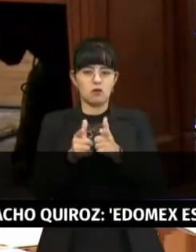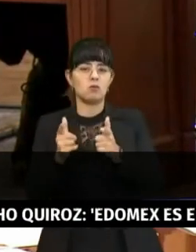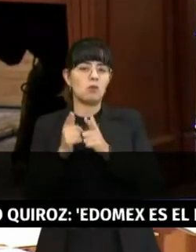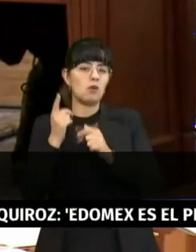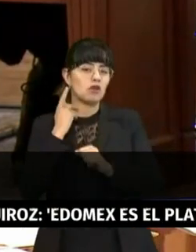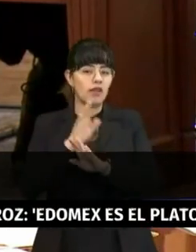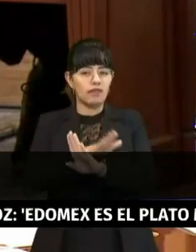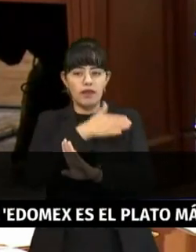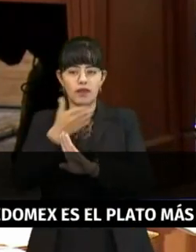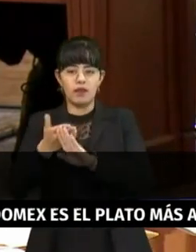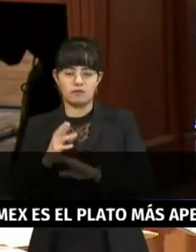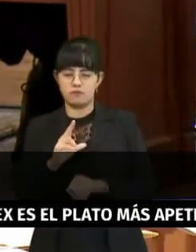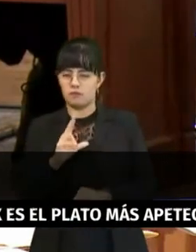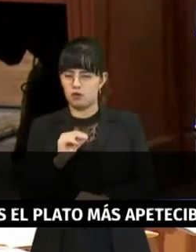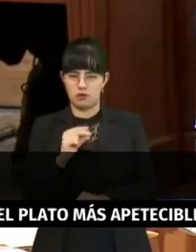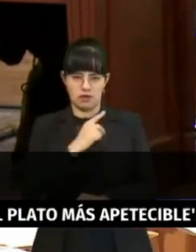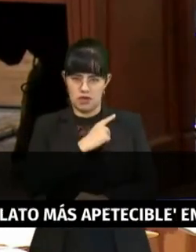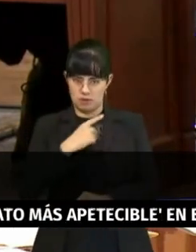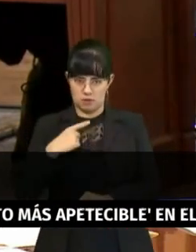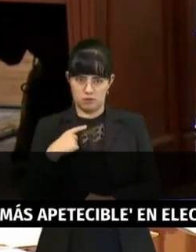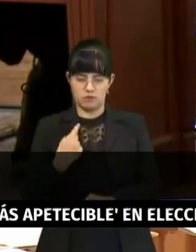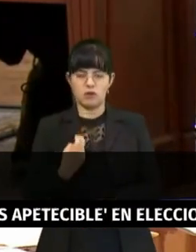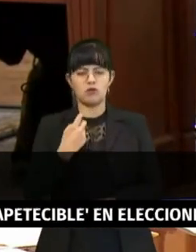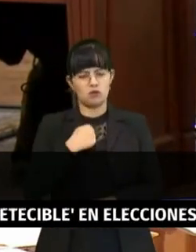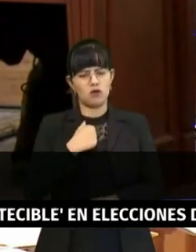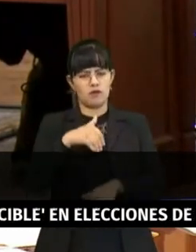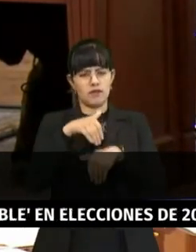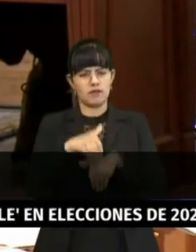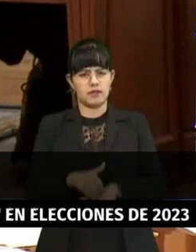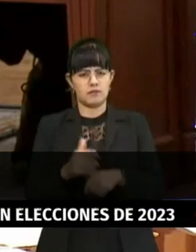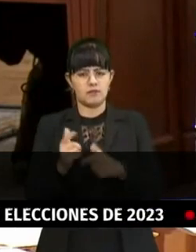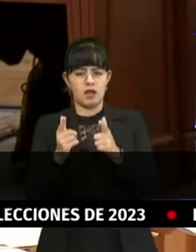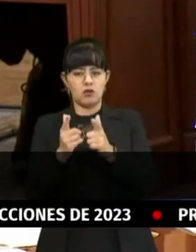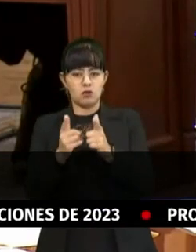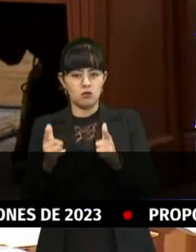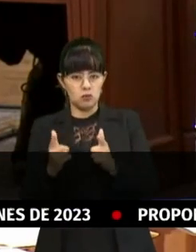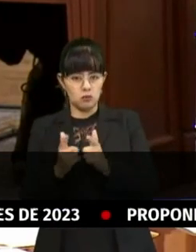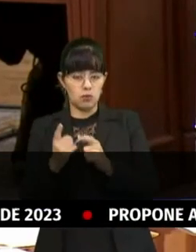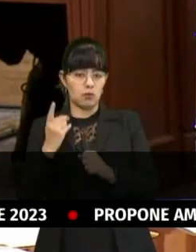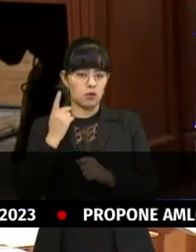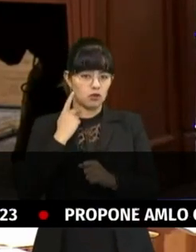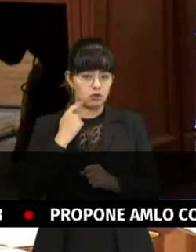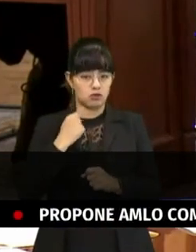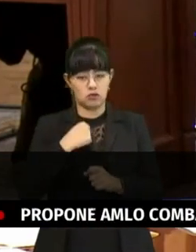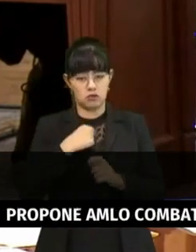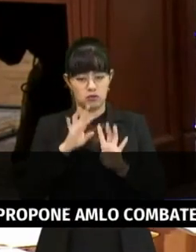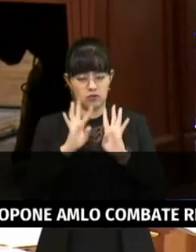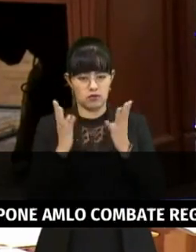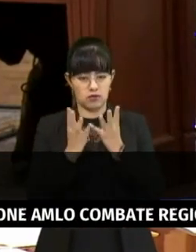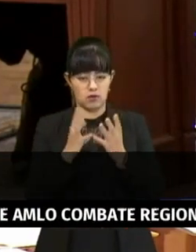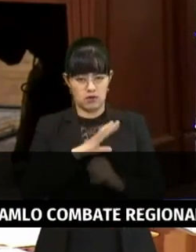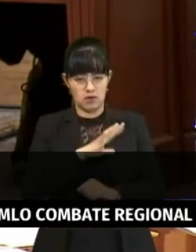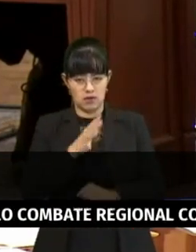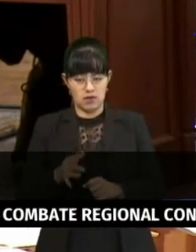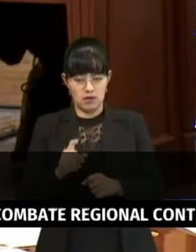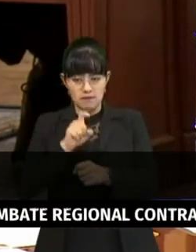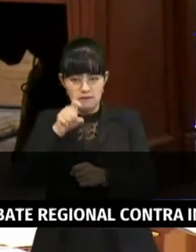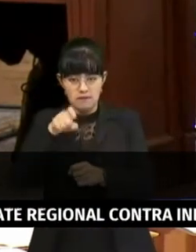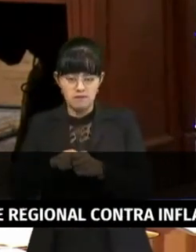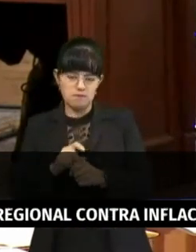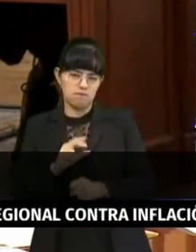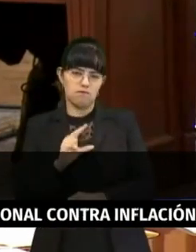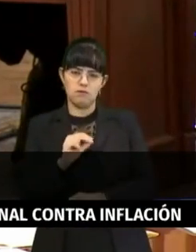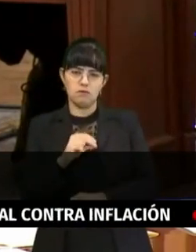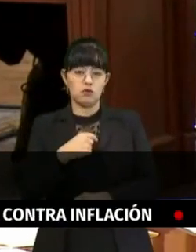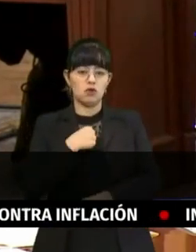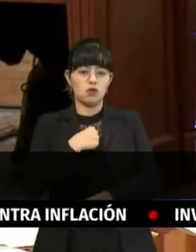se podrán presentar una vez que se aprueben los acuerdos que se presentarán el día de hoy, y que además estos acuerdos y esta implementación ya de